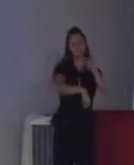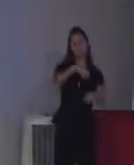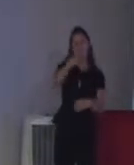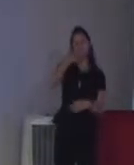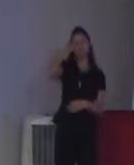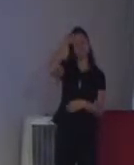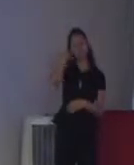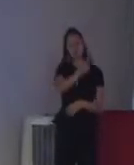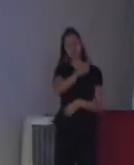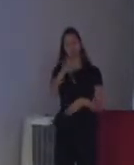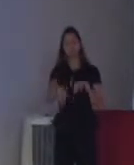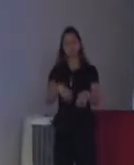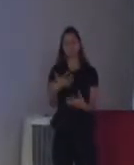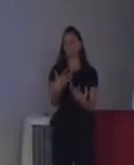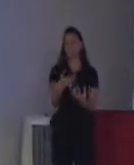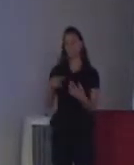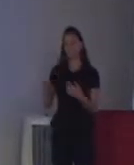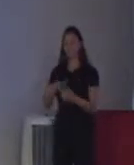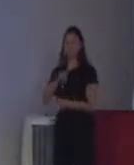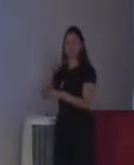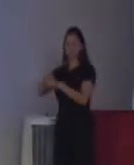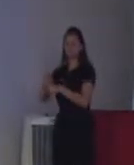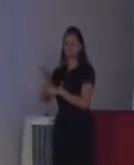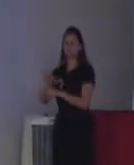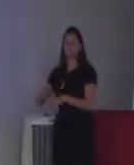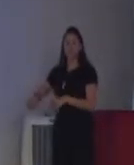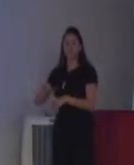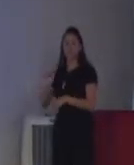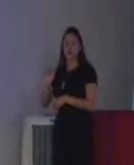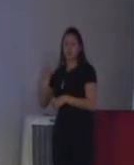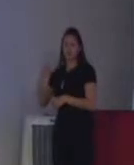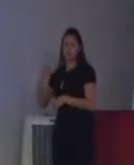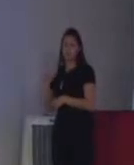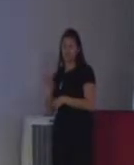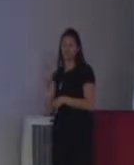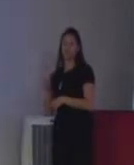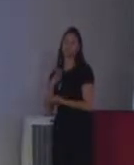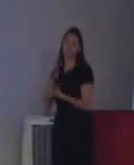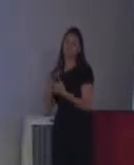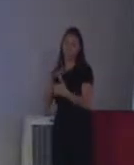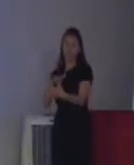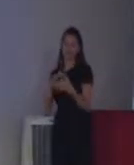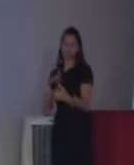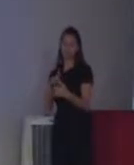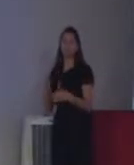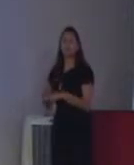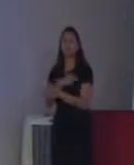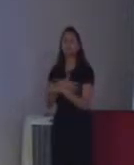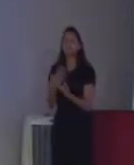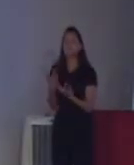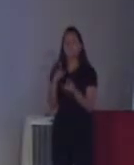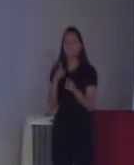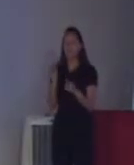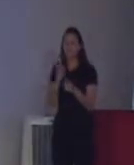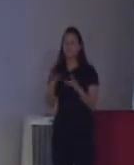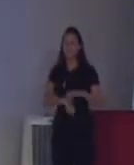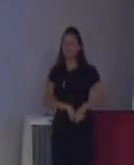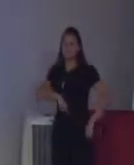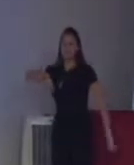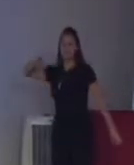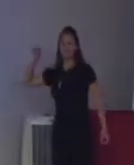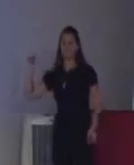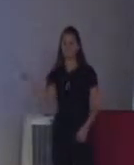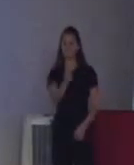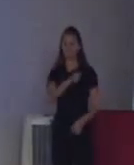en Argelia va a una guerra, va a un combate, y en esa época los combates se libraban a punta de espadas, etcétera, etcétera, y